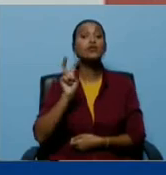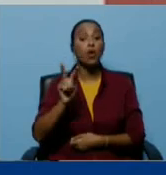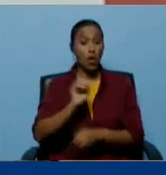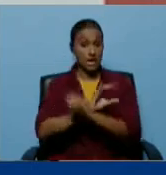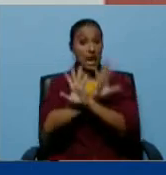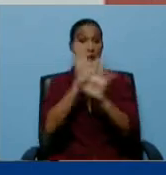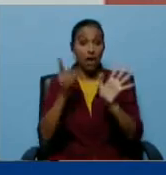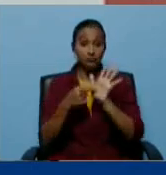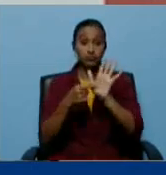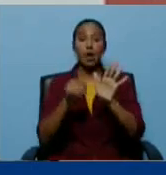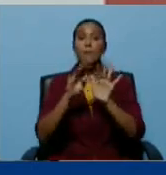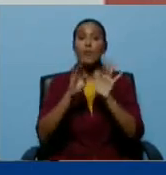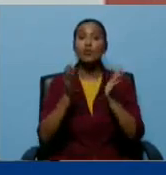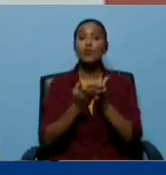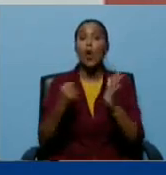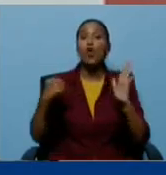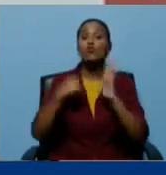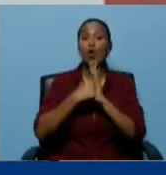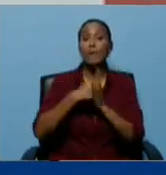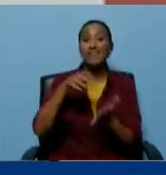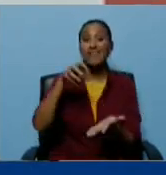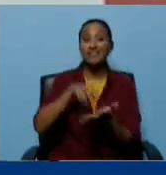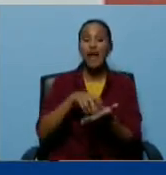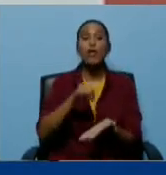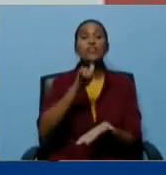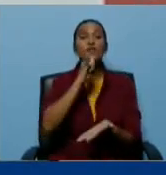Estado mediático.